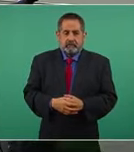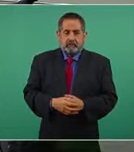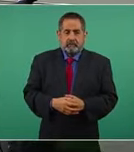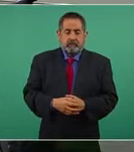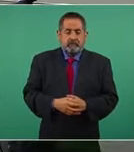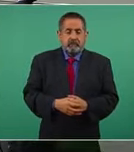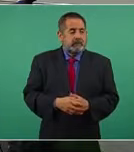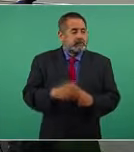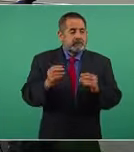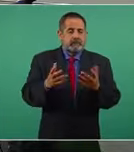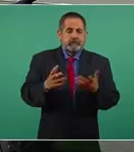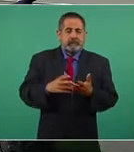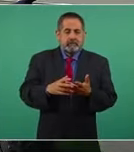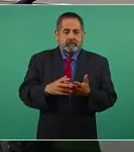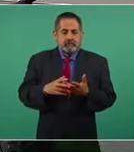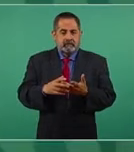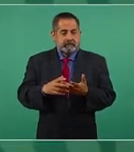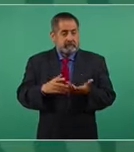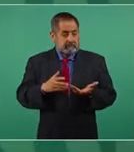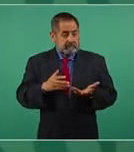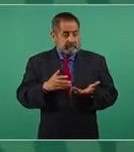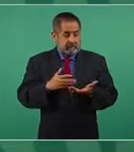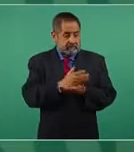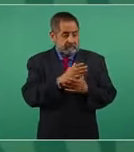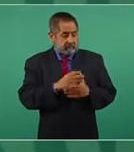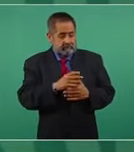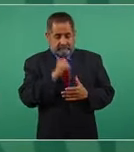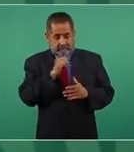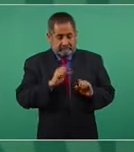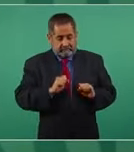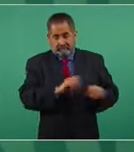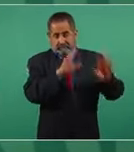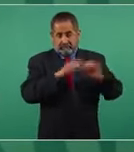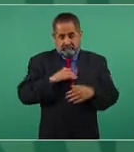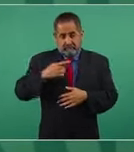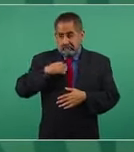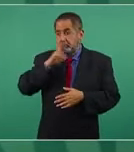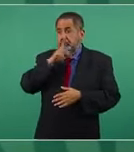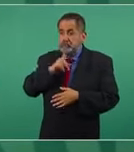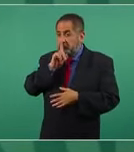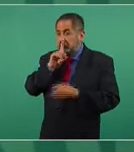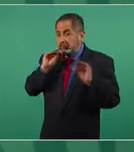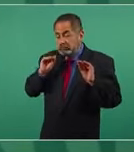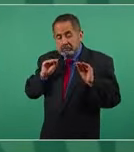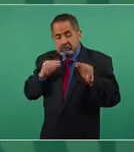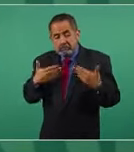O no nos metemos con el Poder Judicial, no decimos nada.